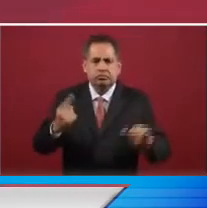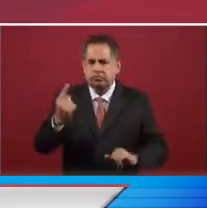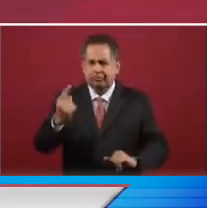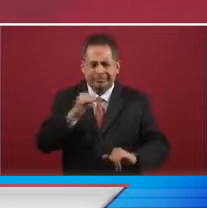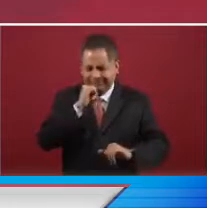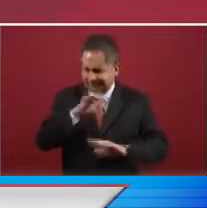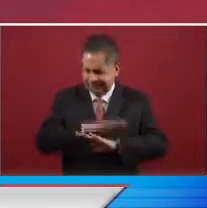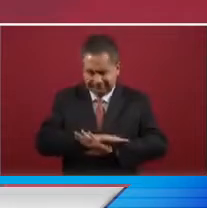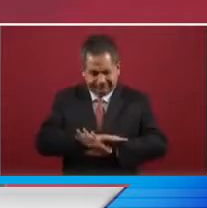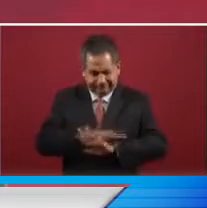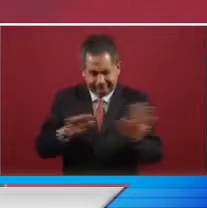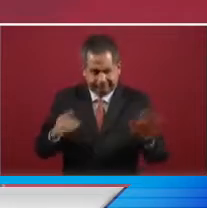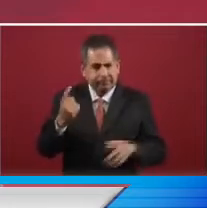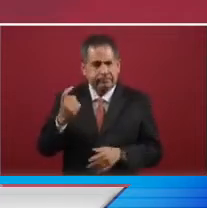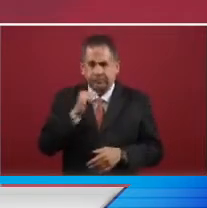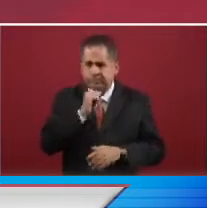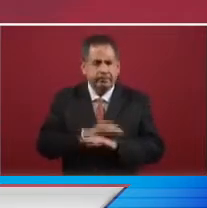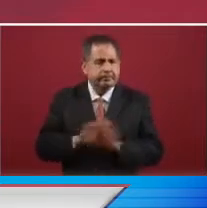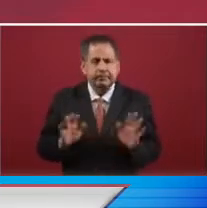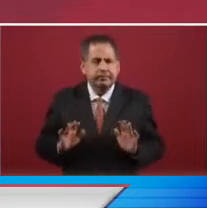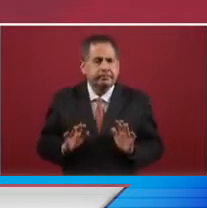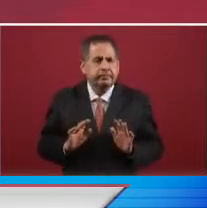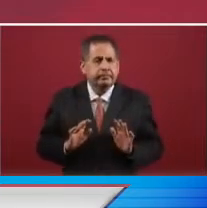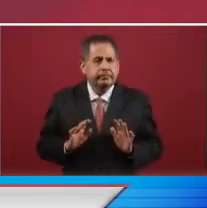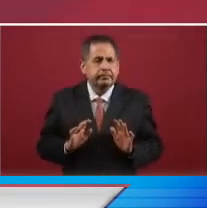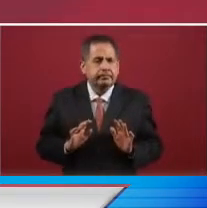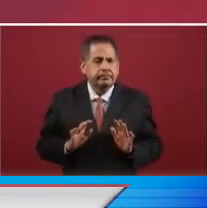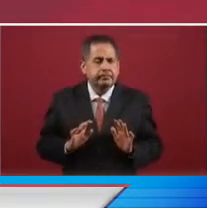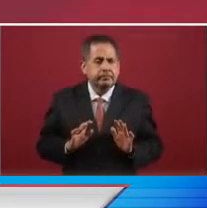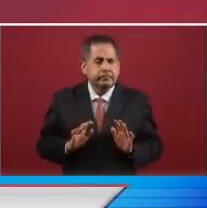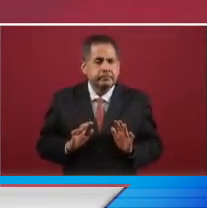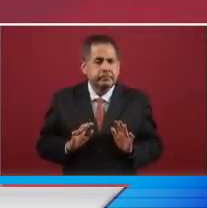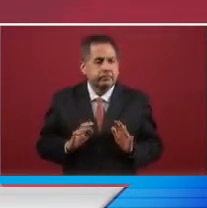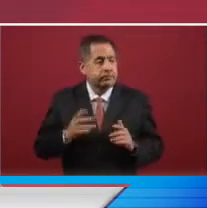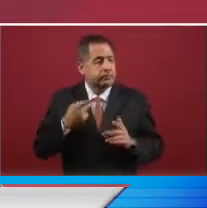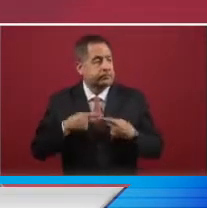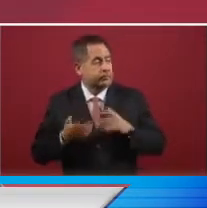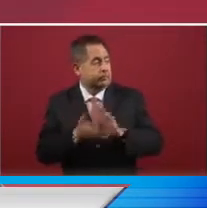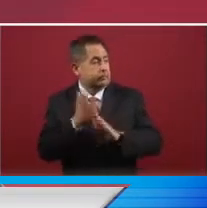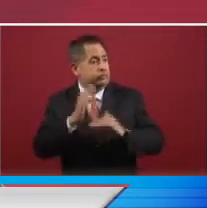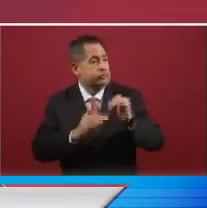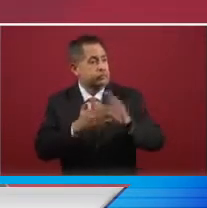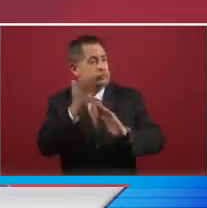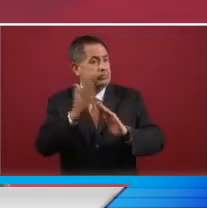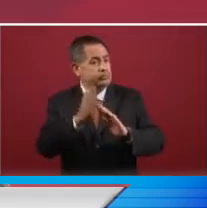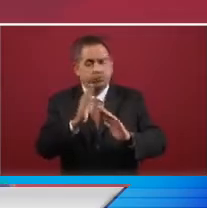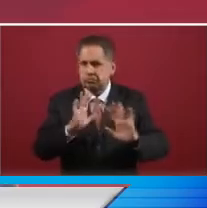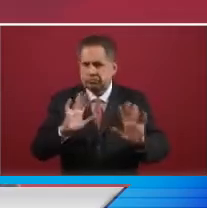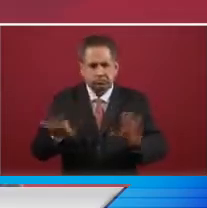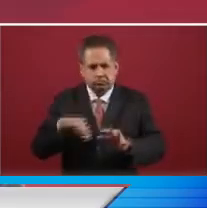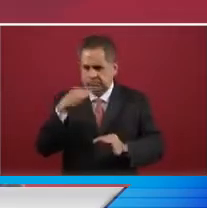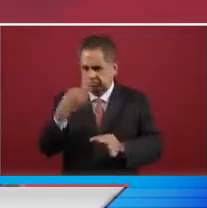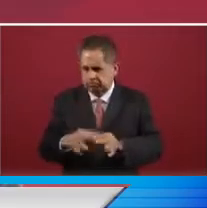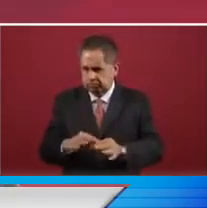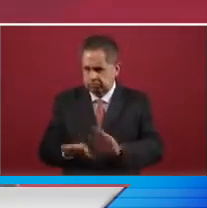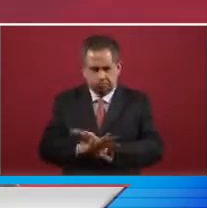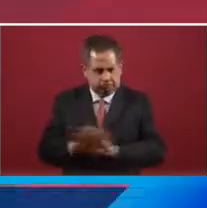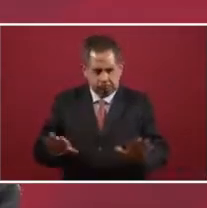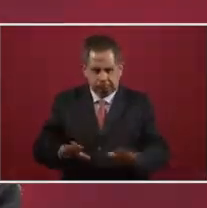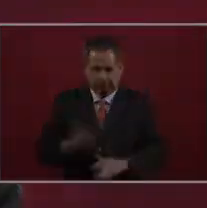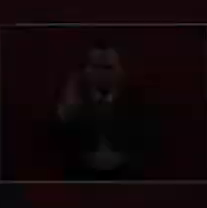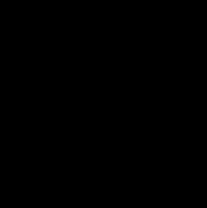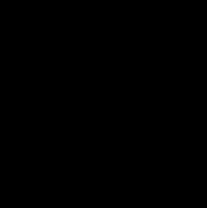lo comentado ayer por Carlos Slim de retomar el proyecto del aeropuerto de Texcoco no tiene ninguna posibilidad y será una metrópoli